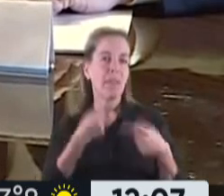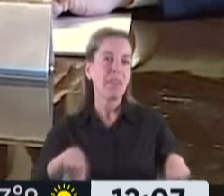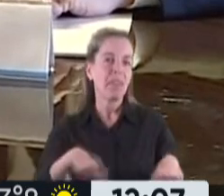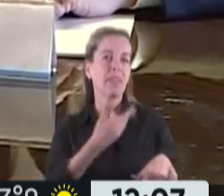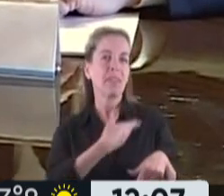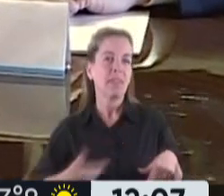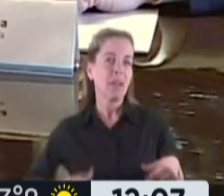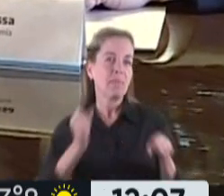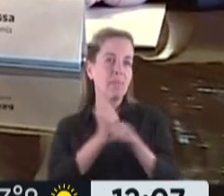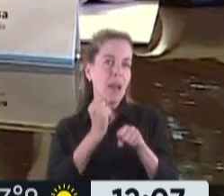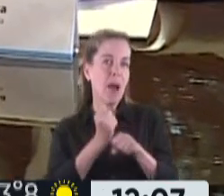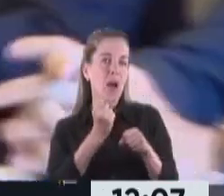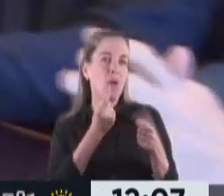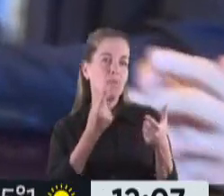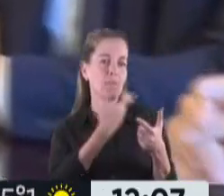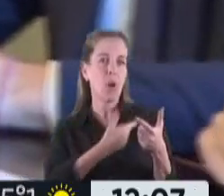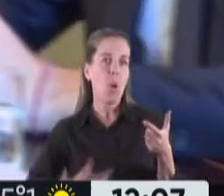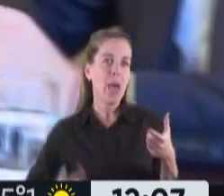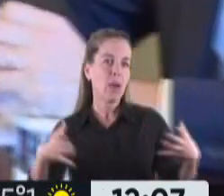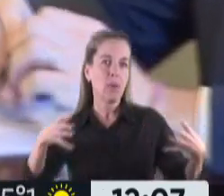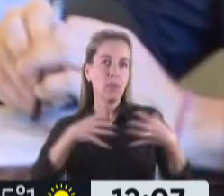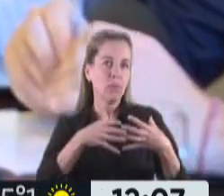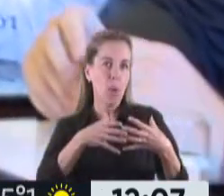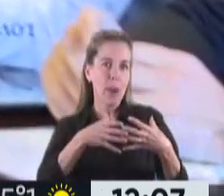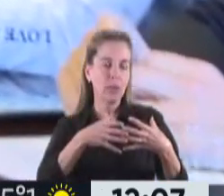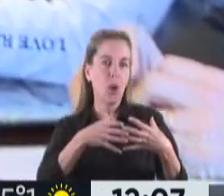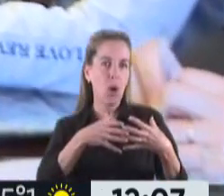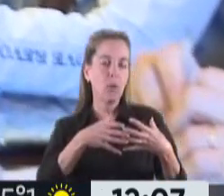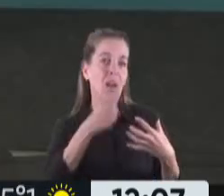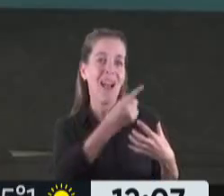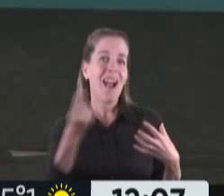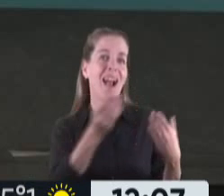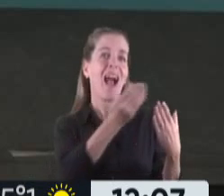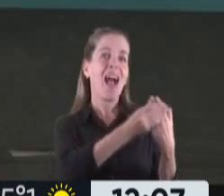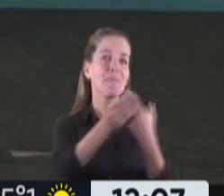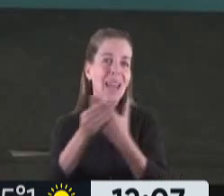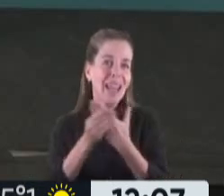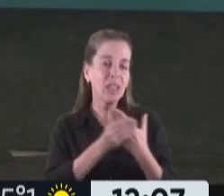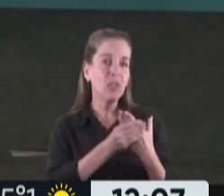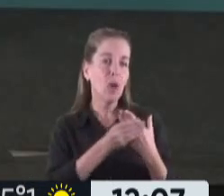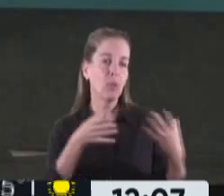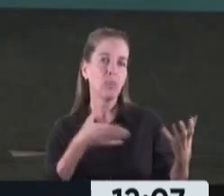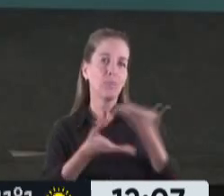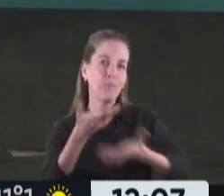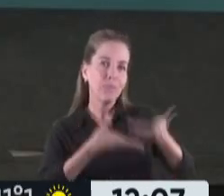en las cuales está involucrado el gobierno en su conjunto y cada uno de los ministros en